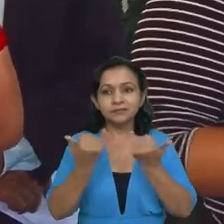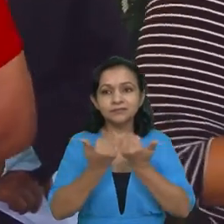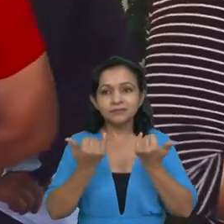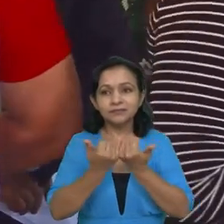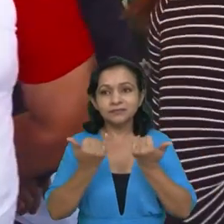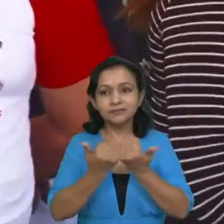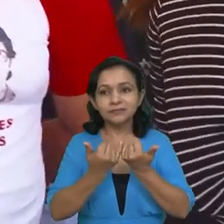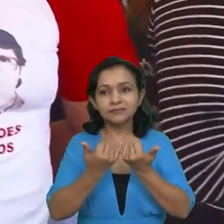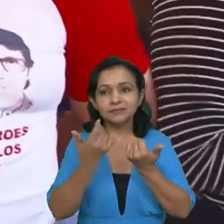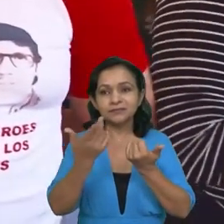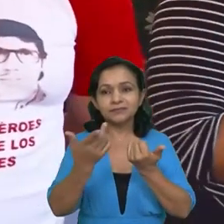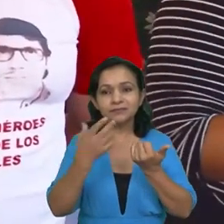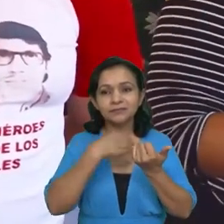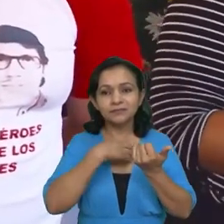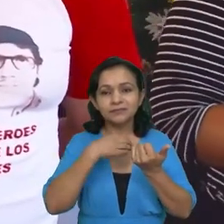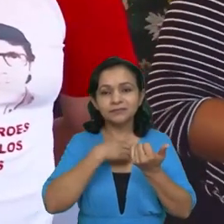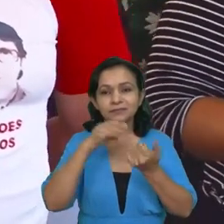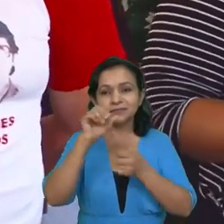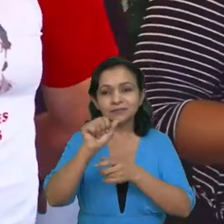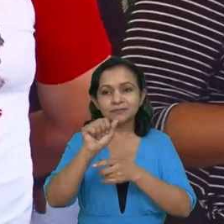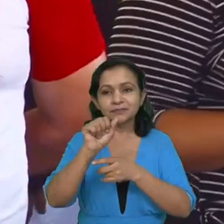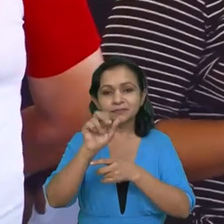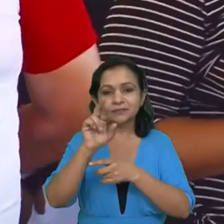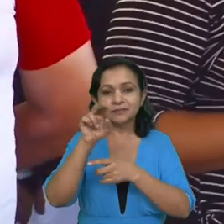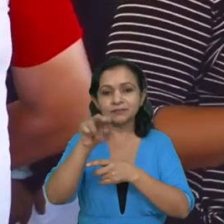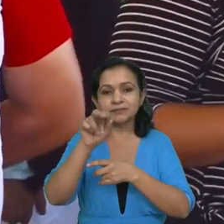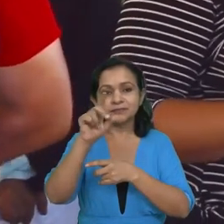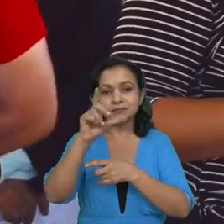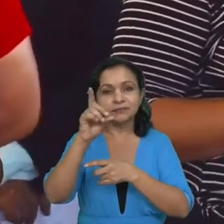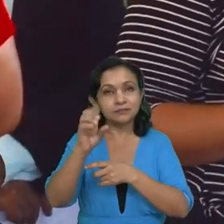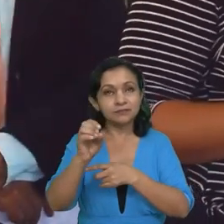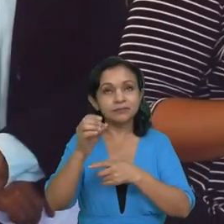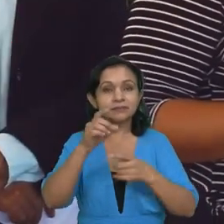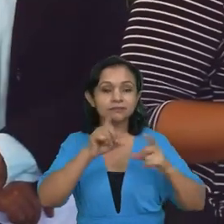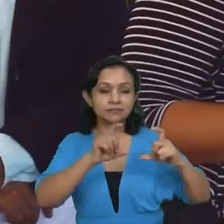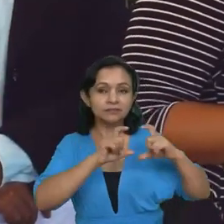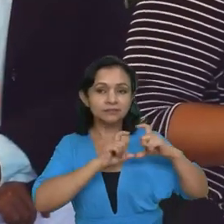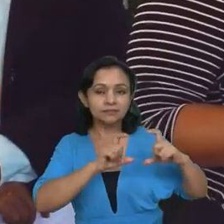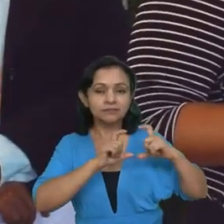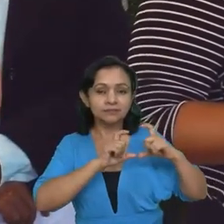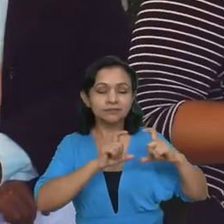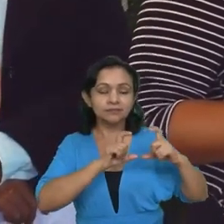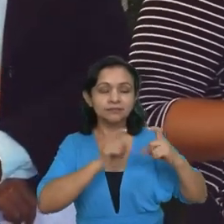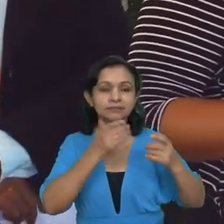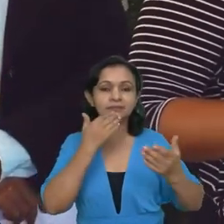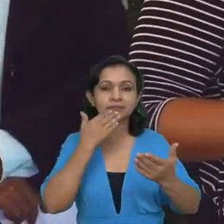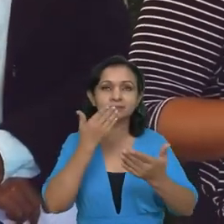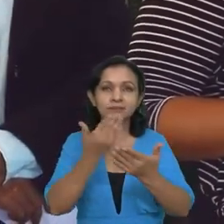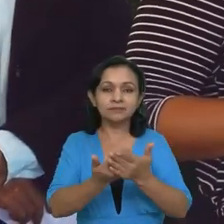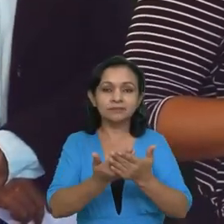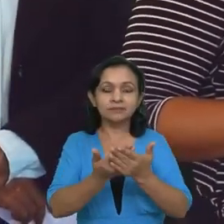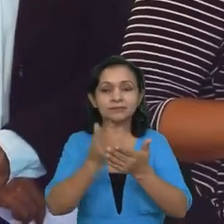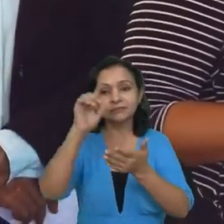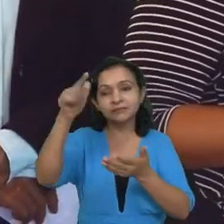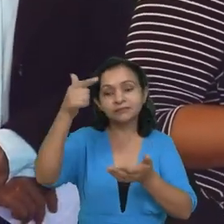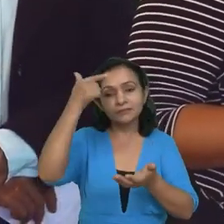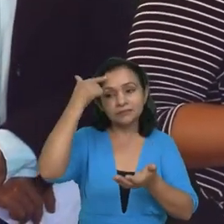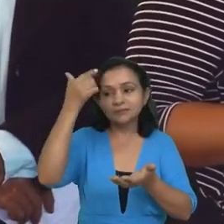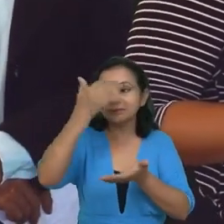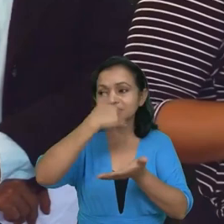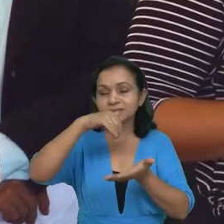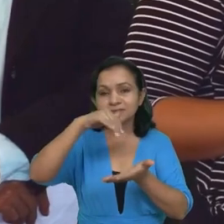tocó poner su parte de nuestro hermano el mundo de corazón nosotros queremos darles la gracia al gobierno central